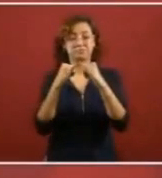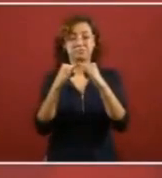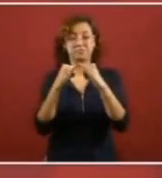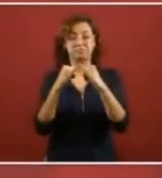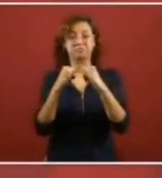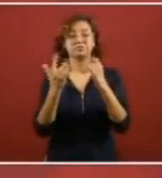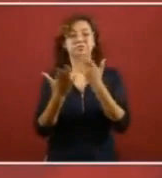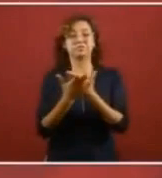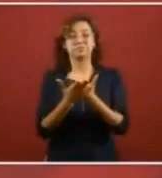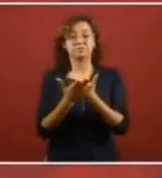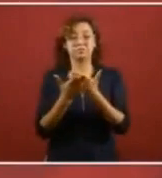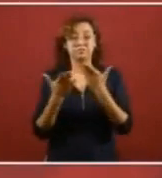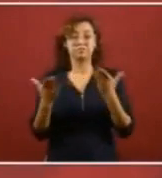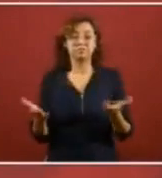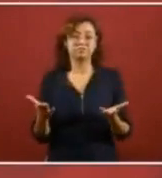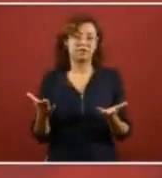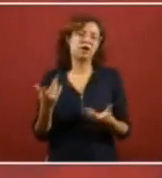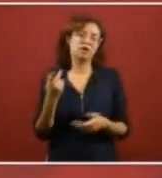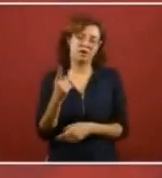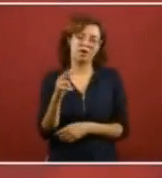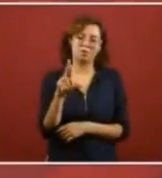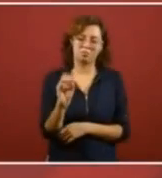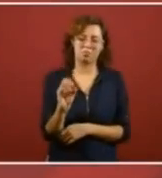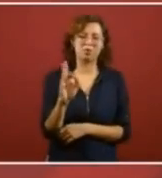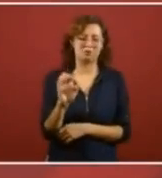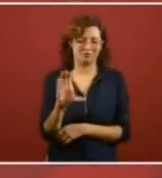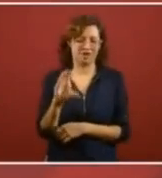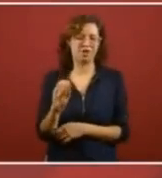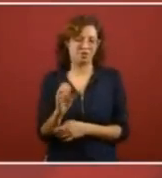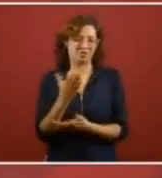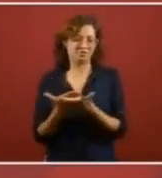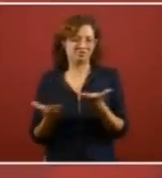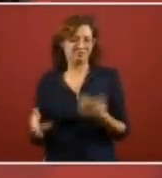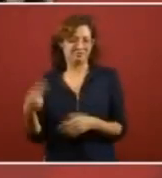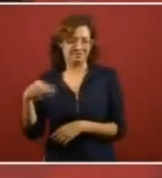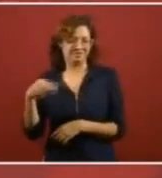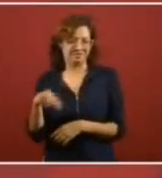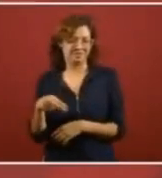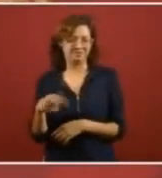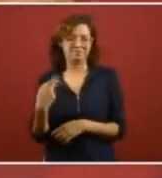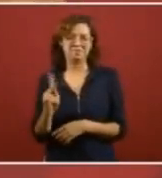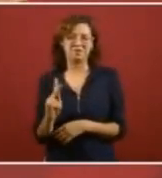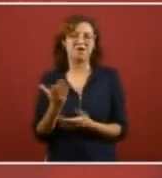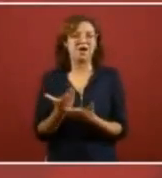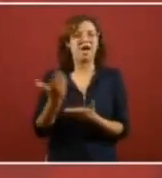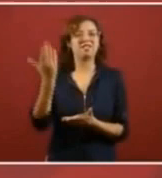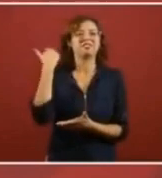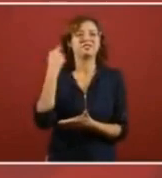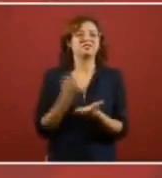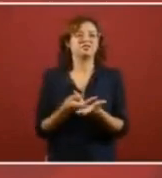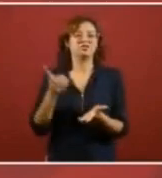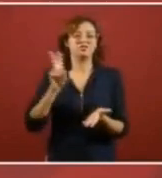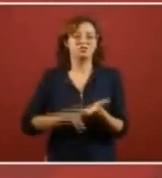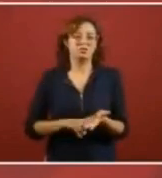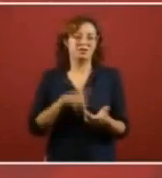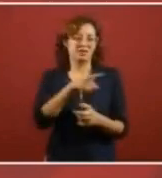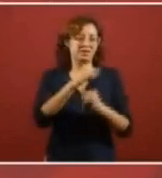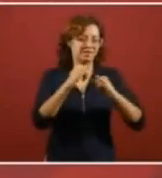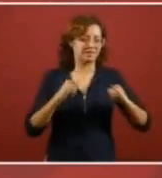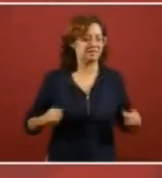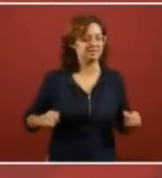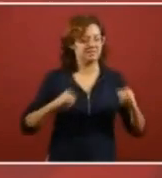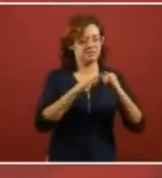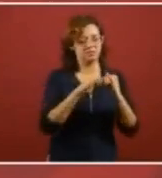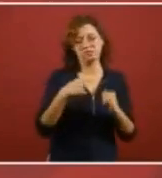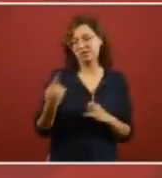ahora es la Procuraduría del Consumidor, pero existían antes los dos, el instituto